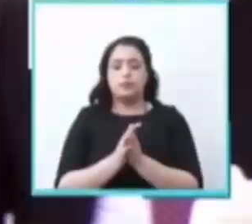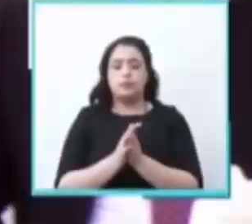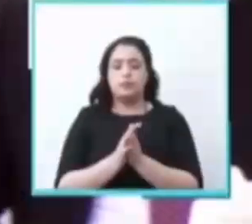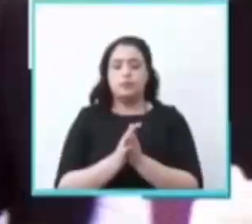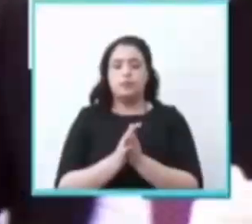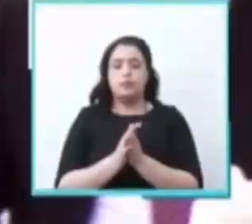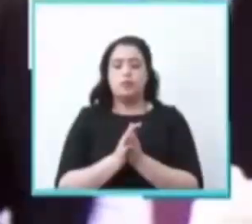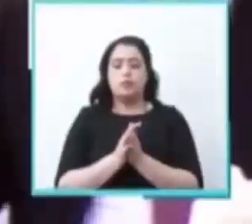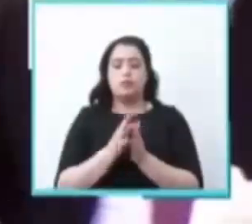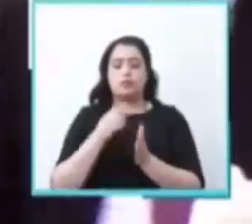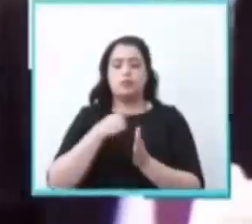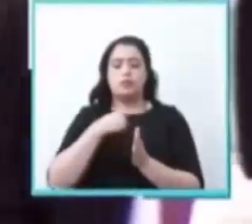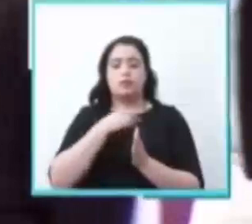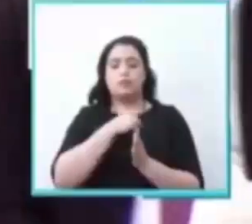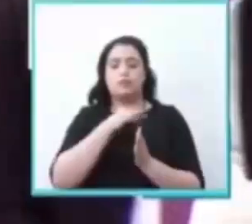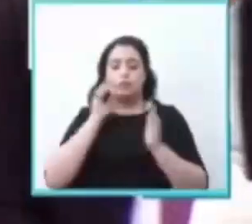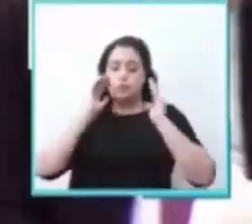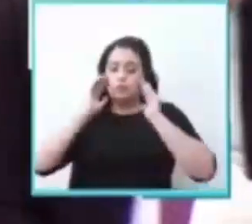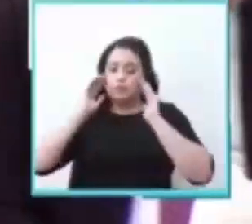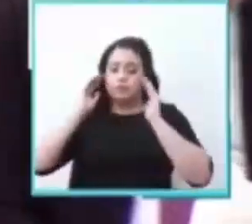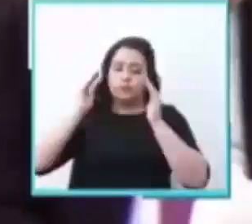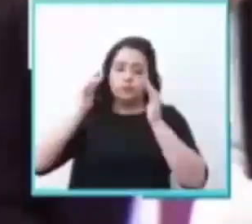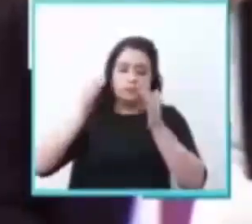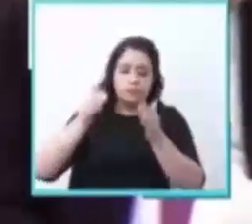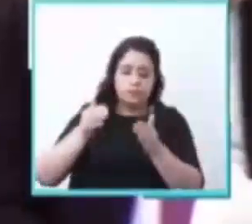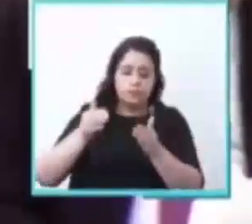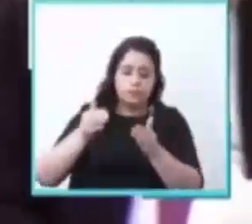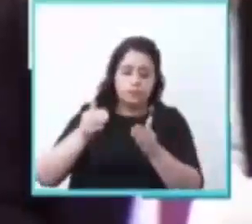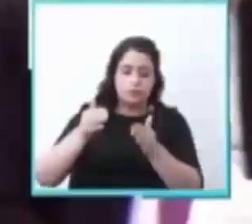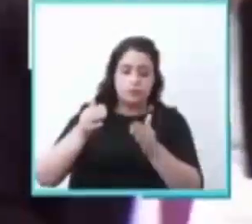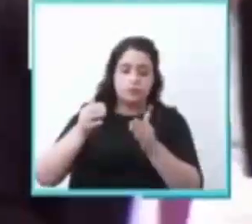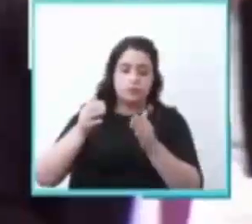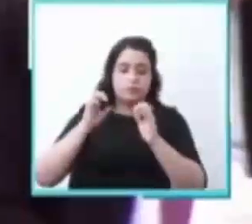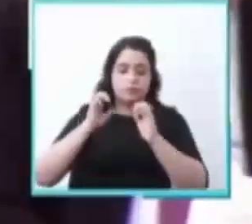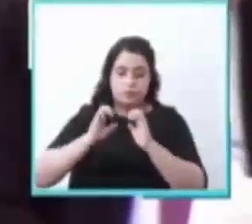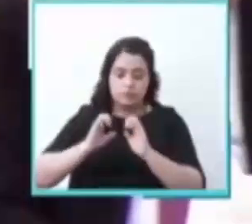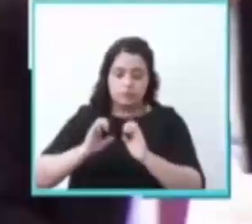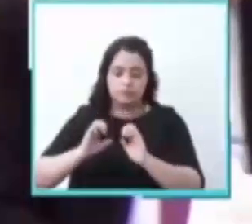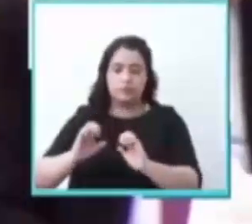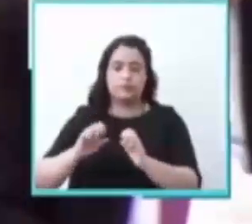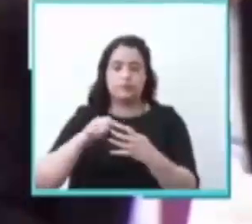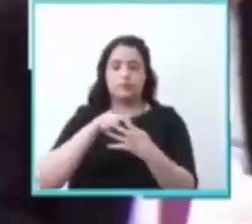mayores esfuerzos en cuatro sectores